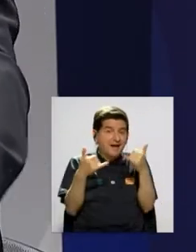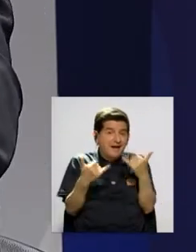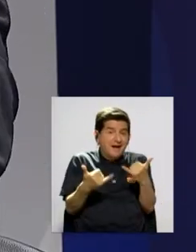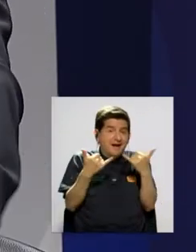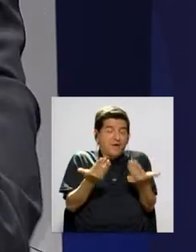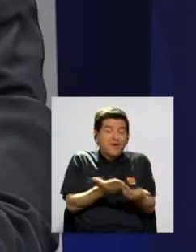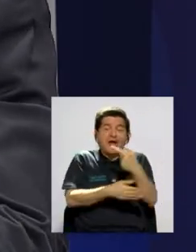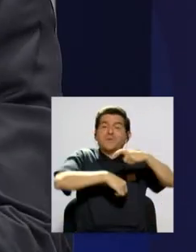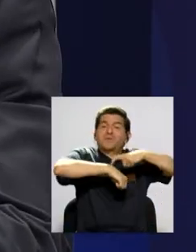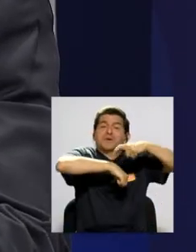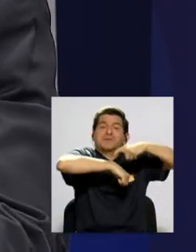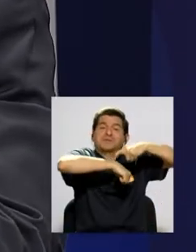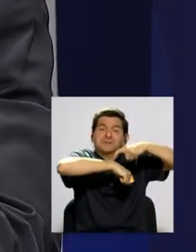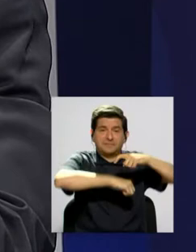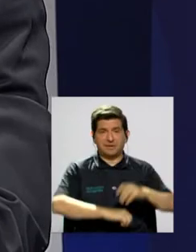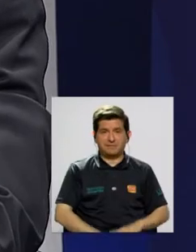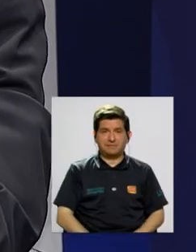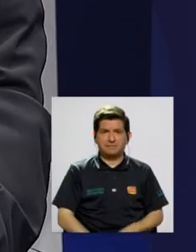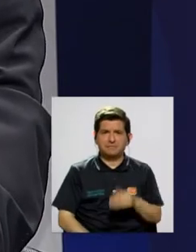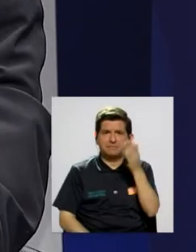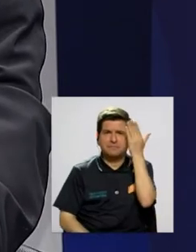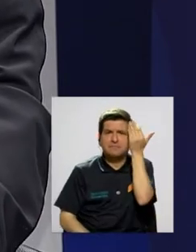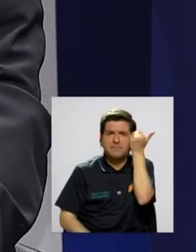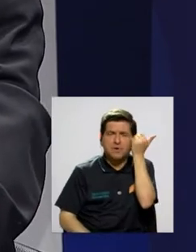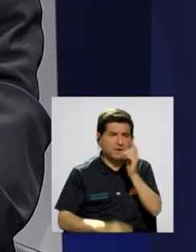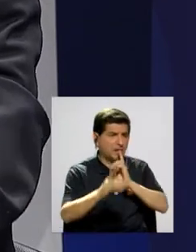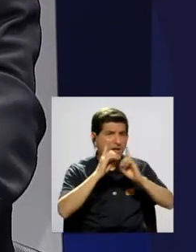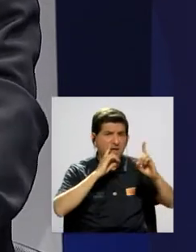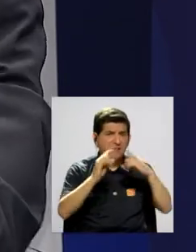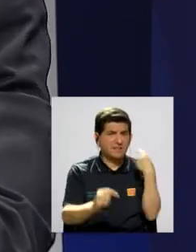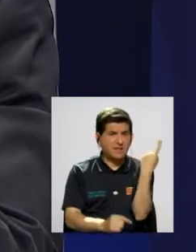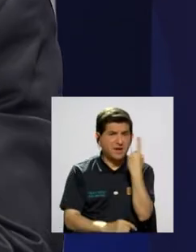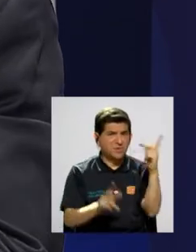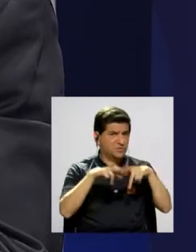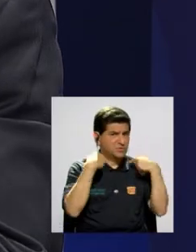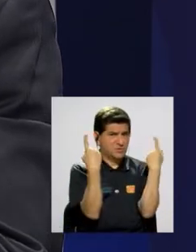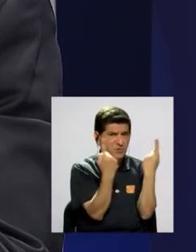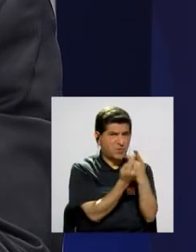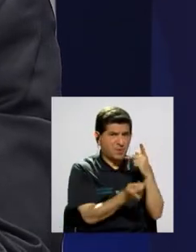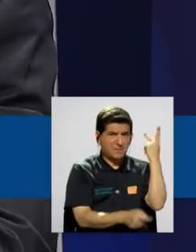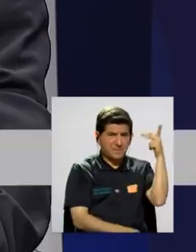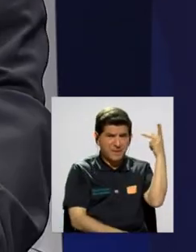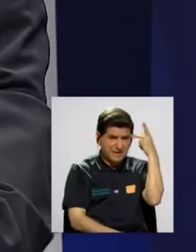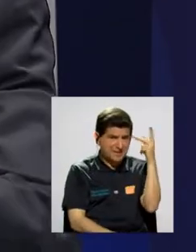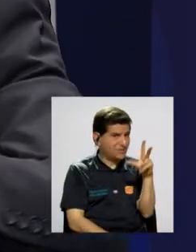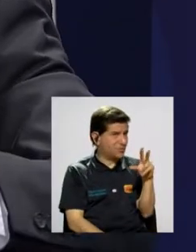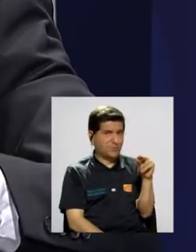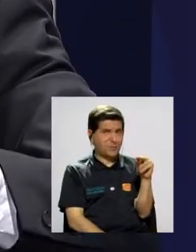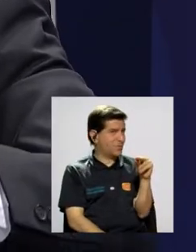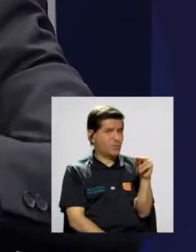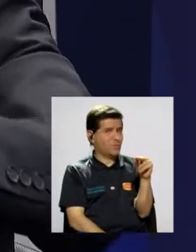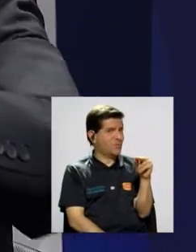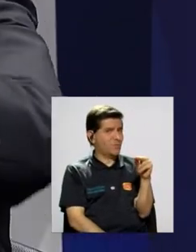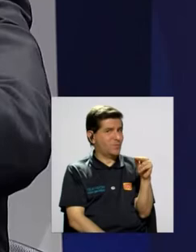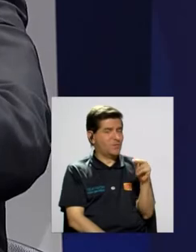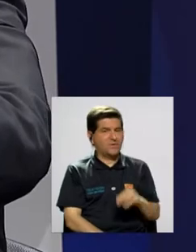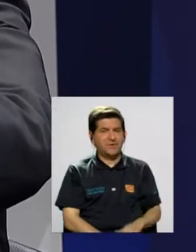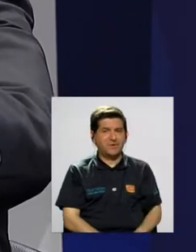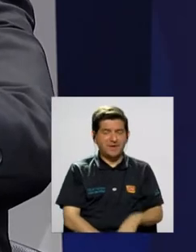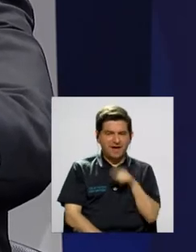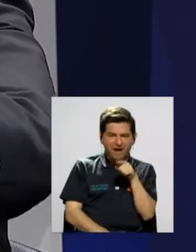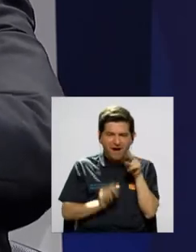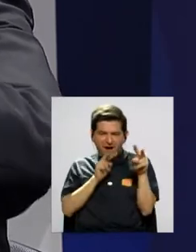en esta nueva etapa, porque el diálogo no va a pasar solamente por los partidos políticos y efectivamente esa acción